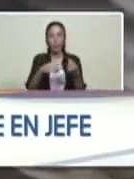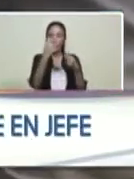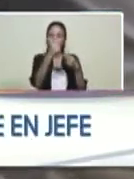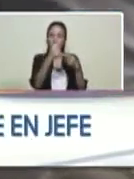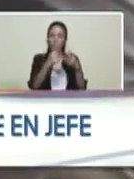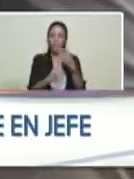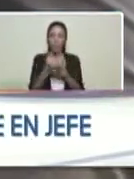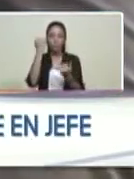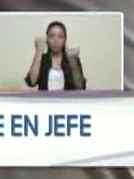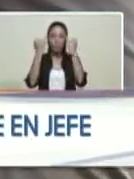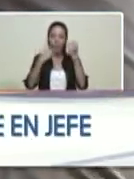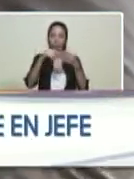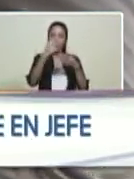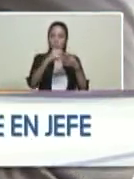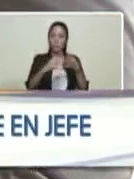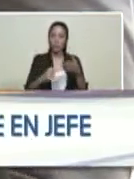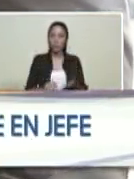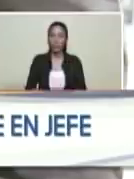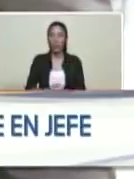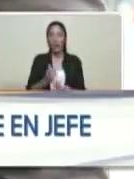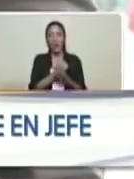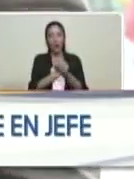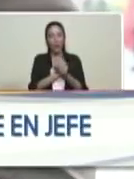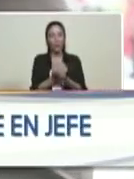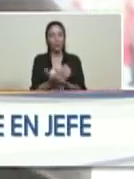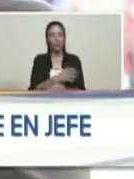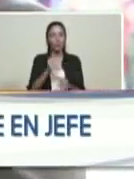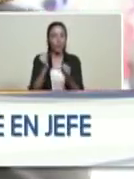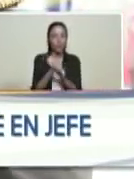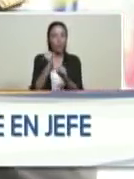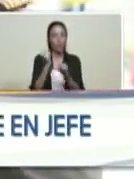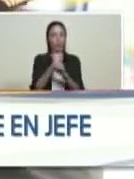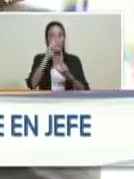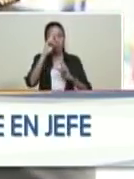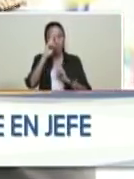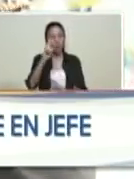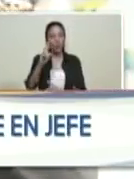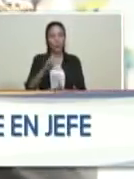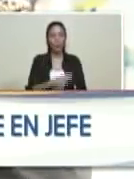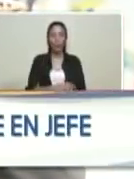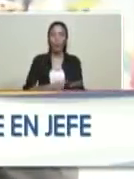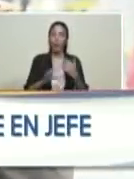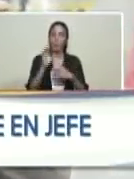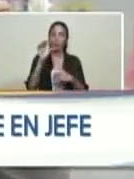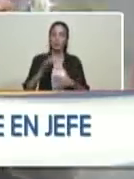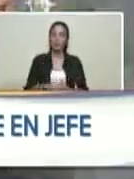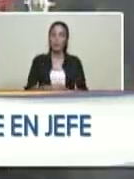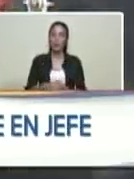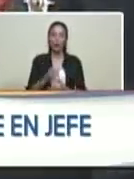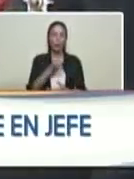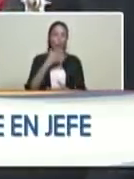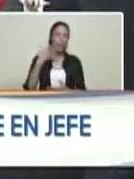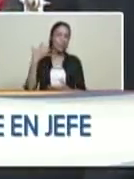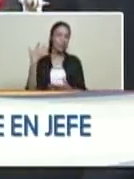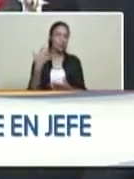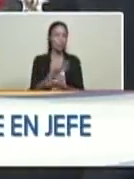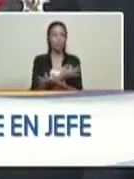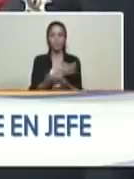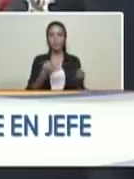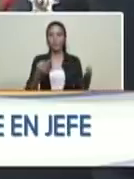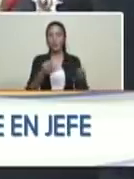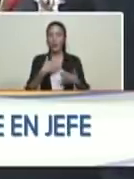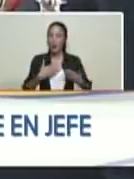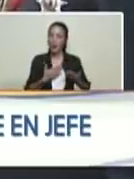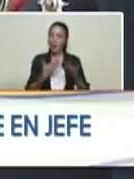su amistad dedicación y respeto con sumo orgullo le entregamos